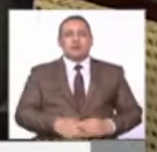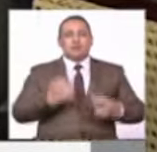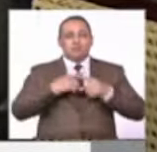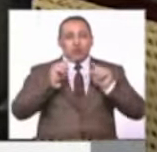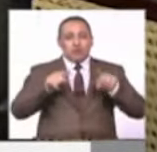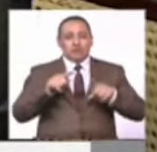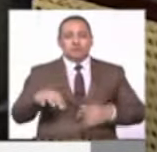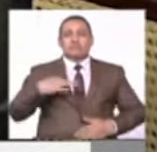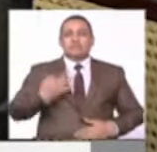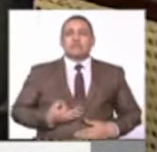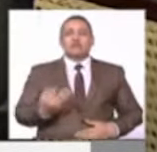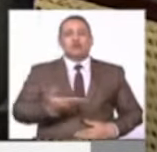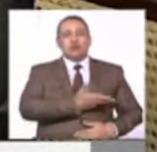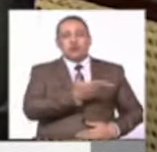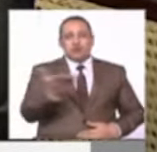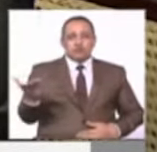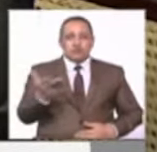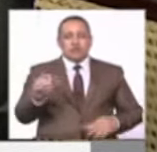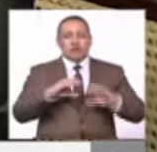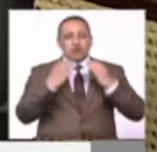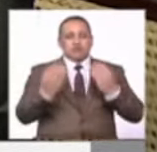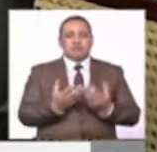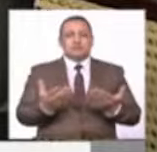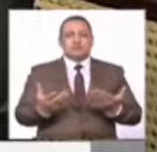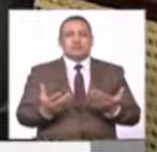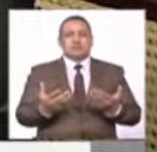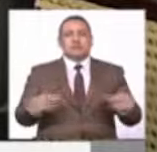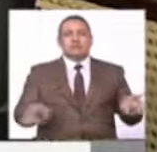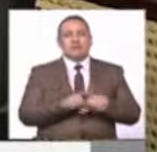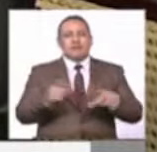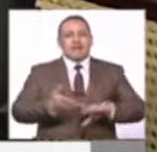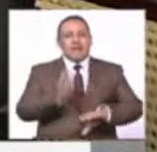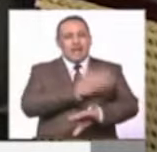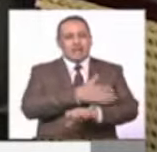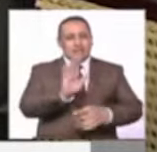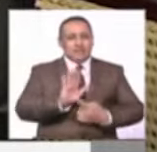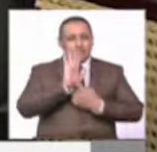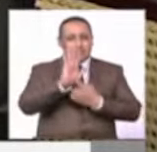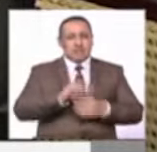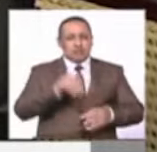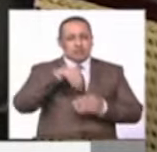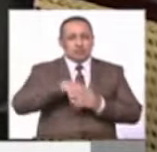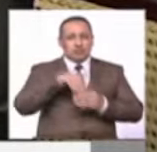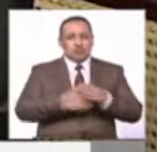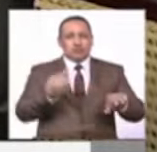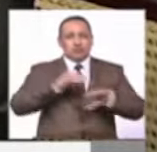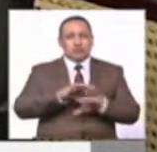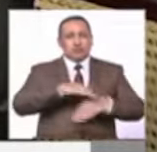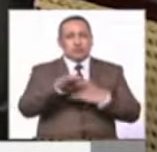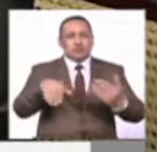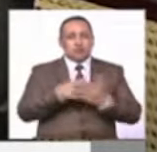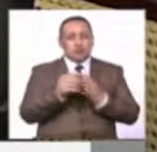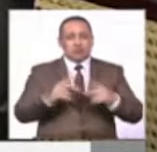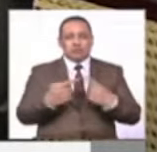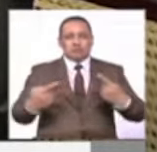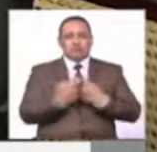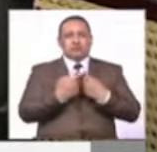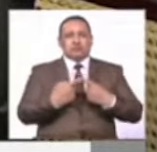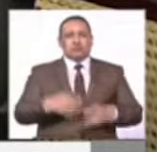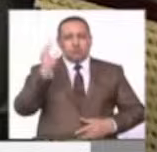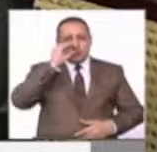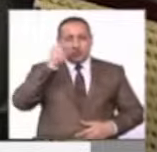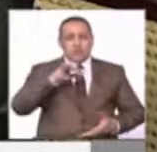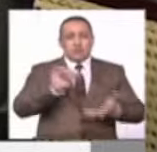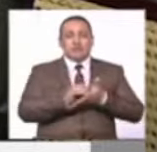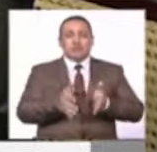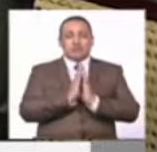ello señores y señoras congresistas antes que imitan su voto con relación al asunto controvertido que hoy nos